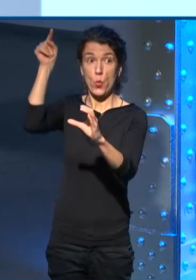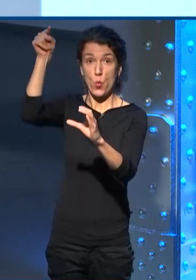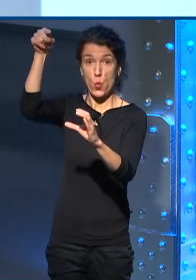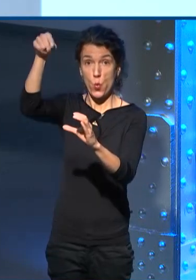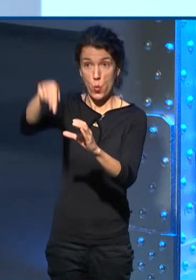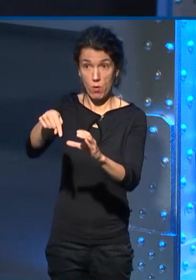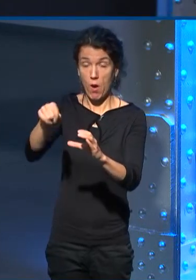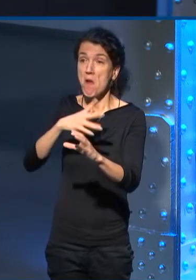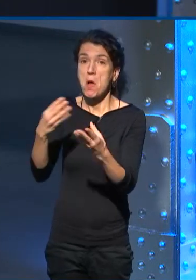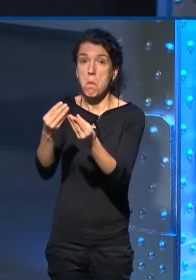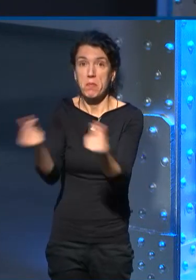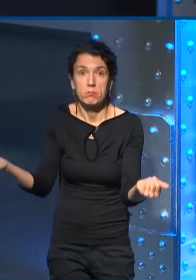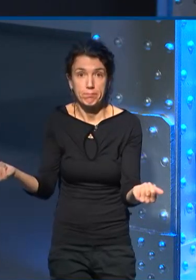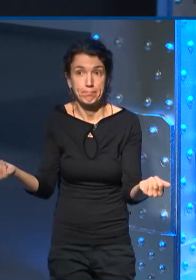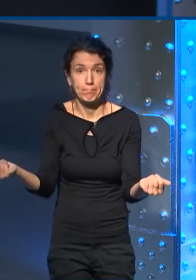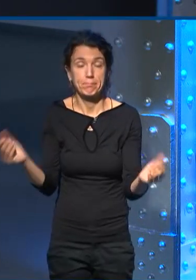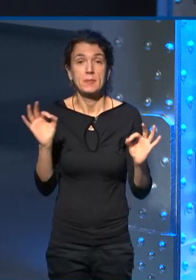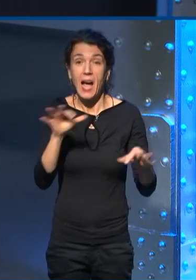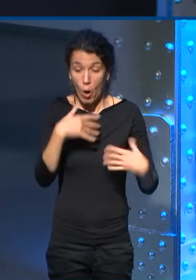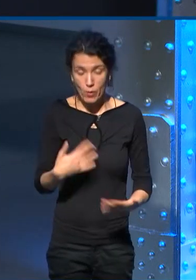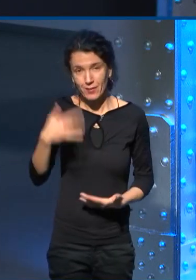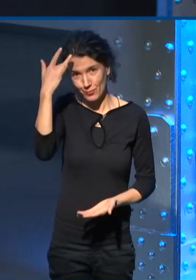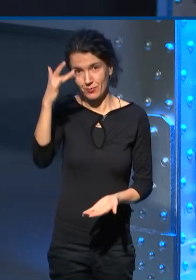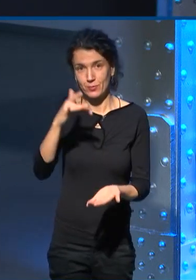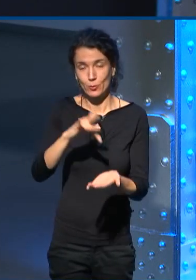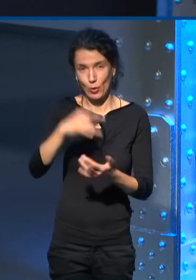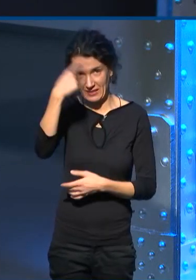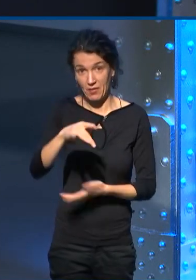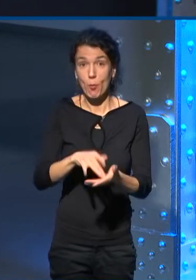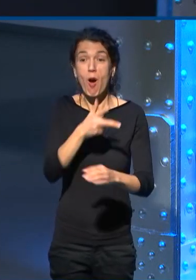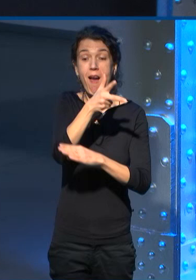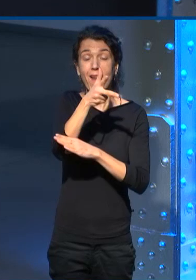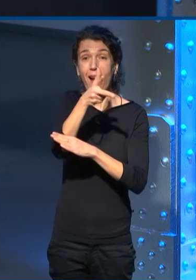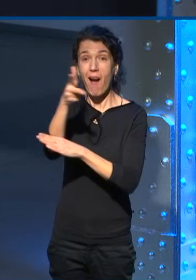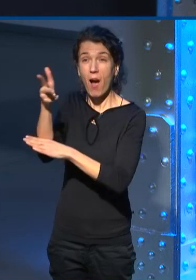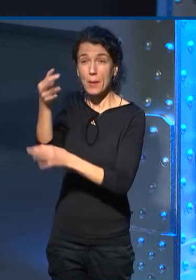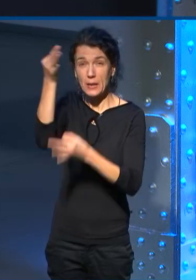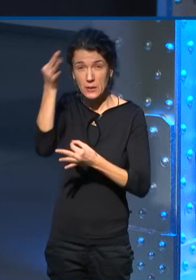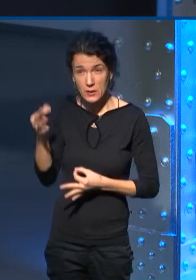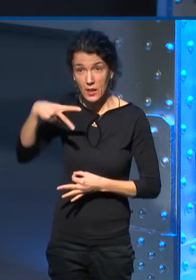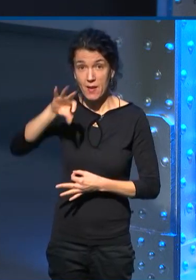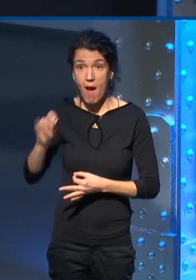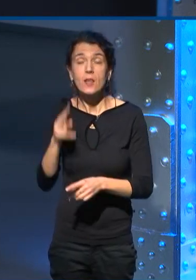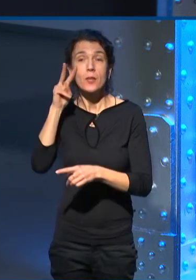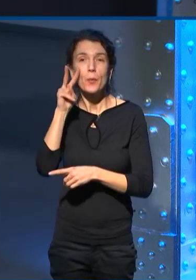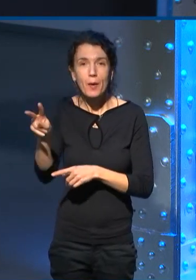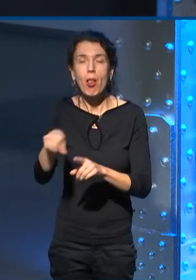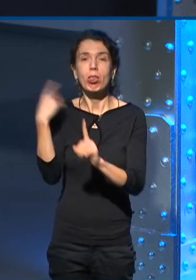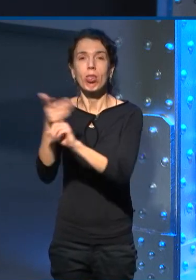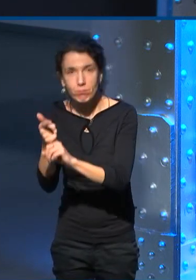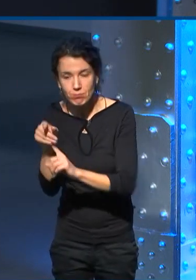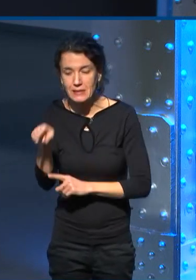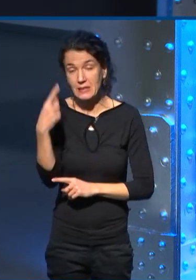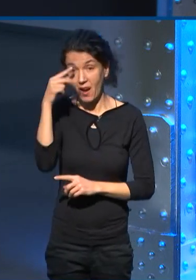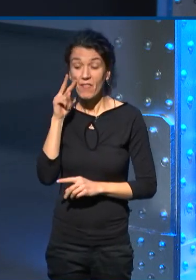de la que nunca supimos nada. Y ahora sabemos qué pasó. Esa misma cámara de alta resolución de NASA ha conseguido, pese a lo pequeñito que era, localizarla.